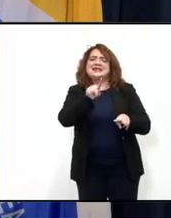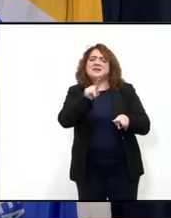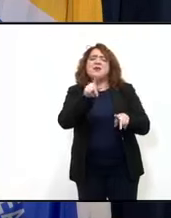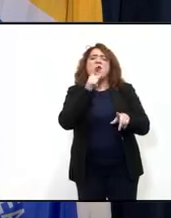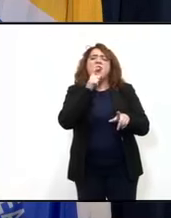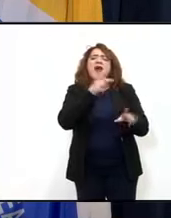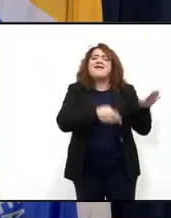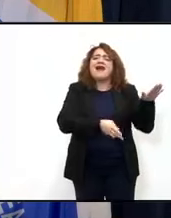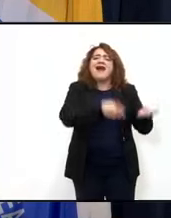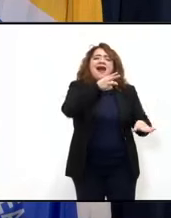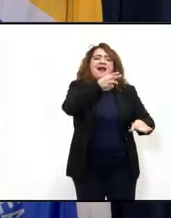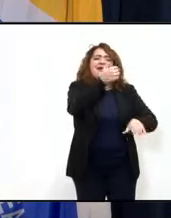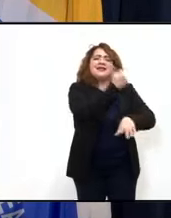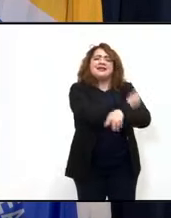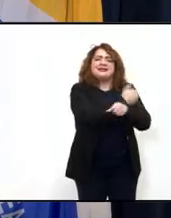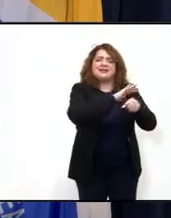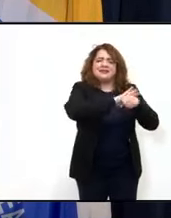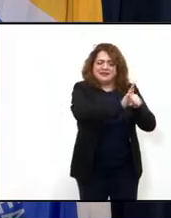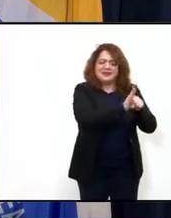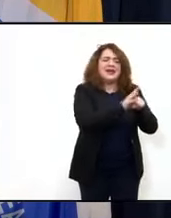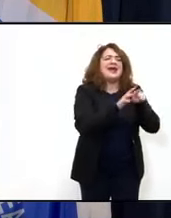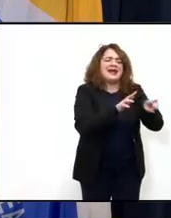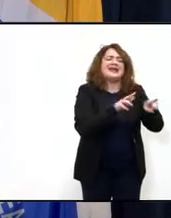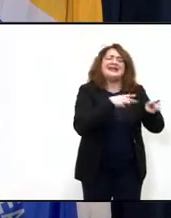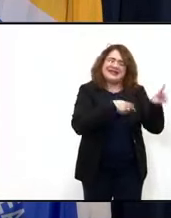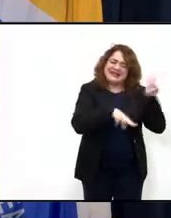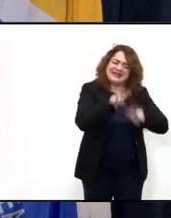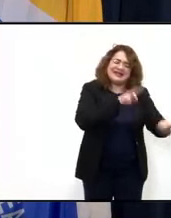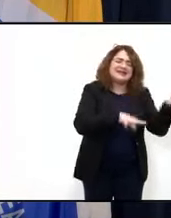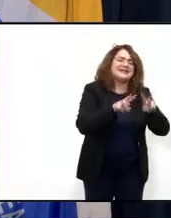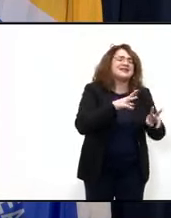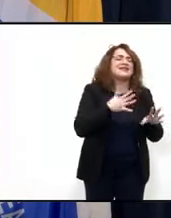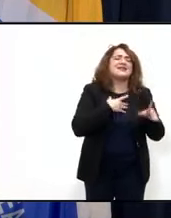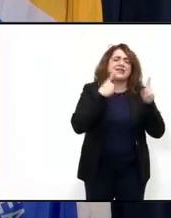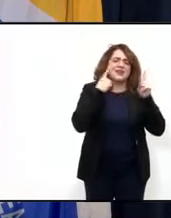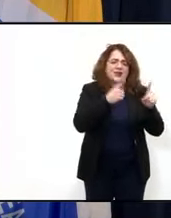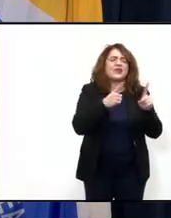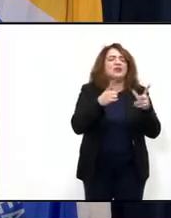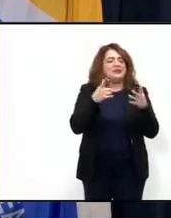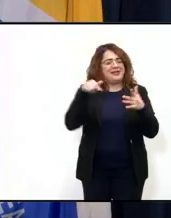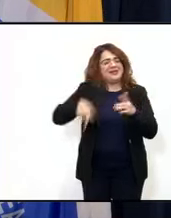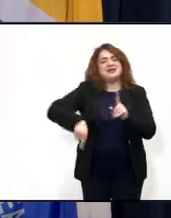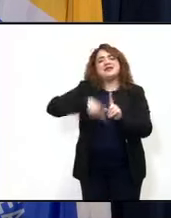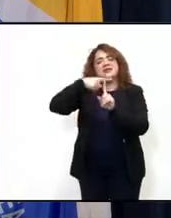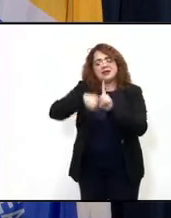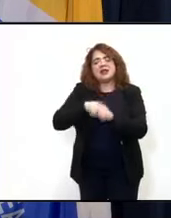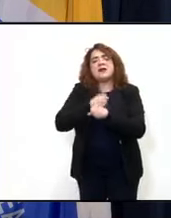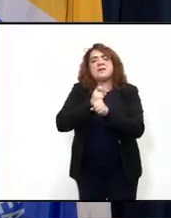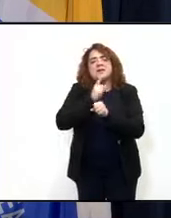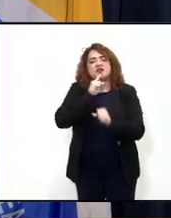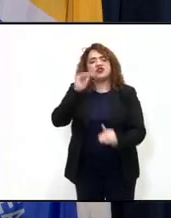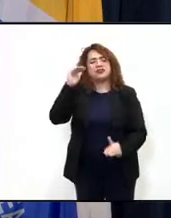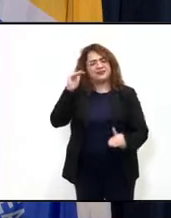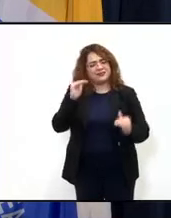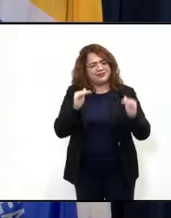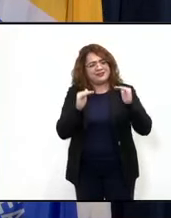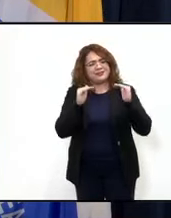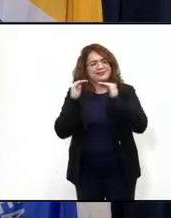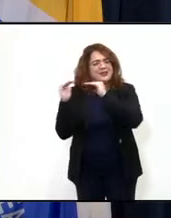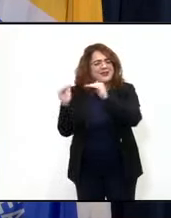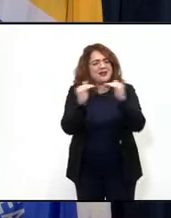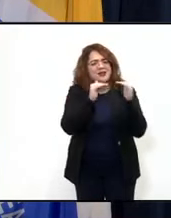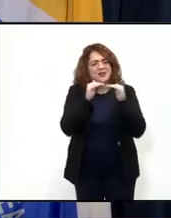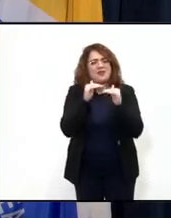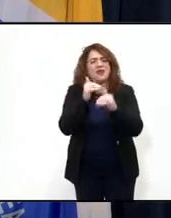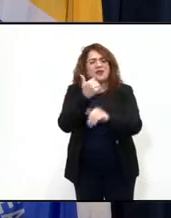y tasas de vacunación más bajas. Hemos mencionado VaxLV anteriormente, es el sitio donde usted puede